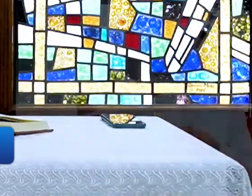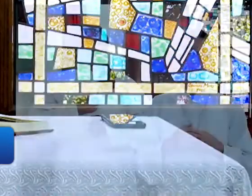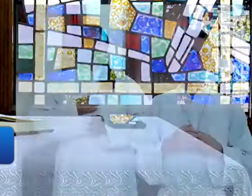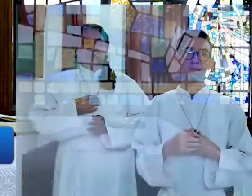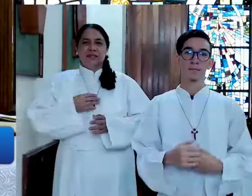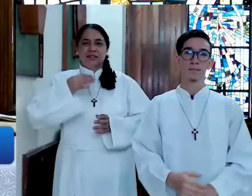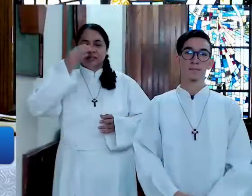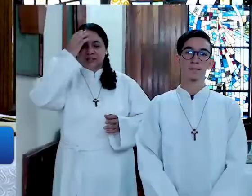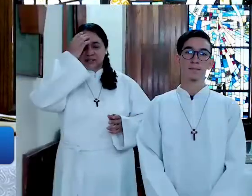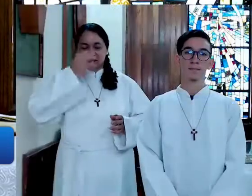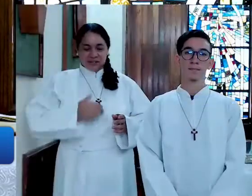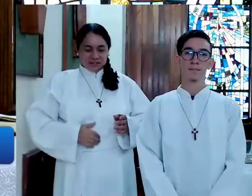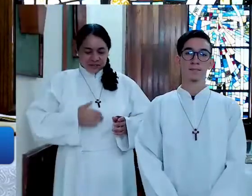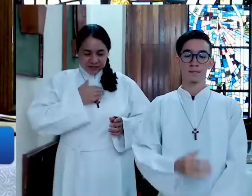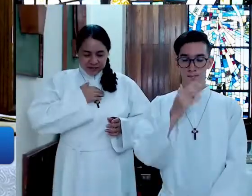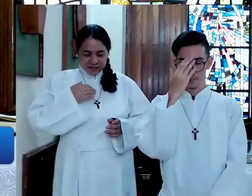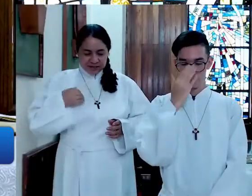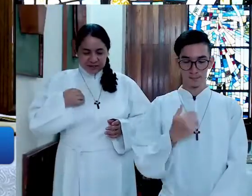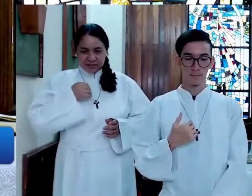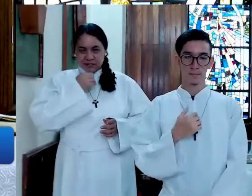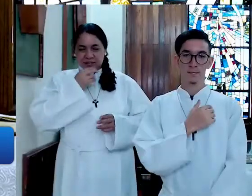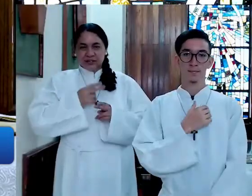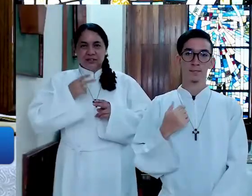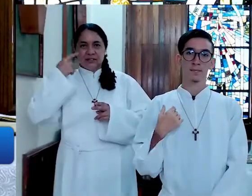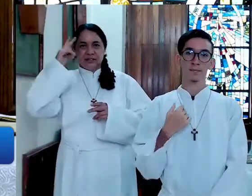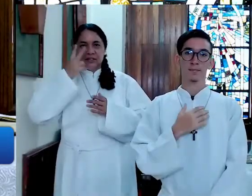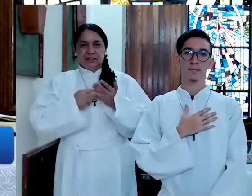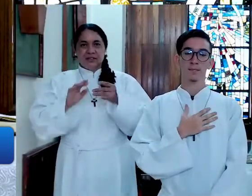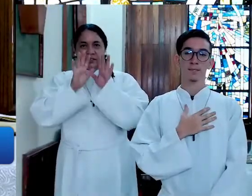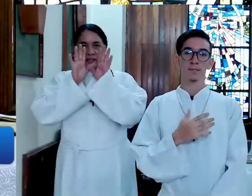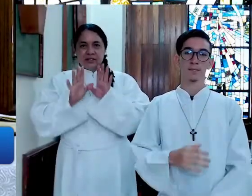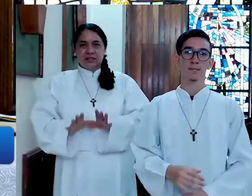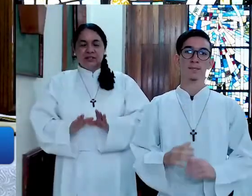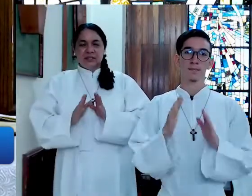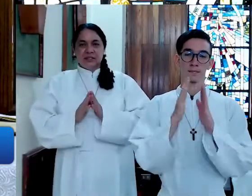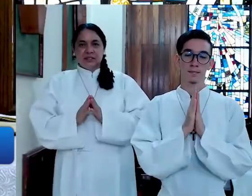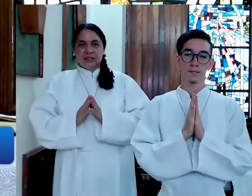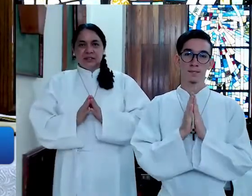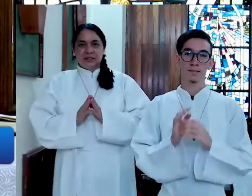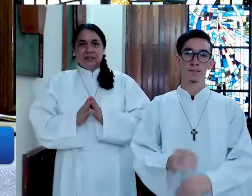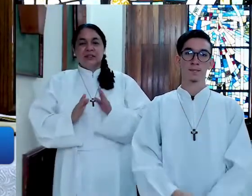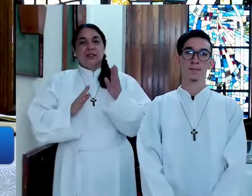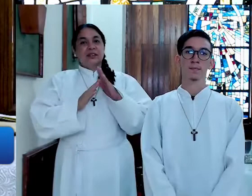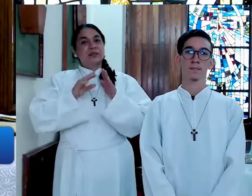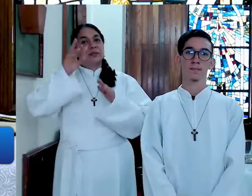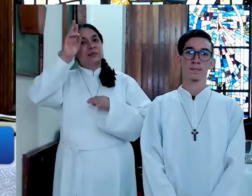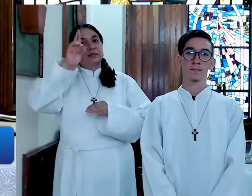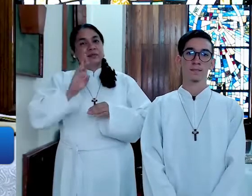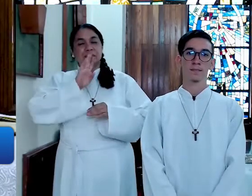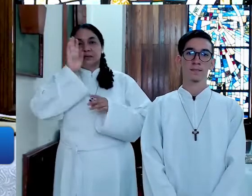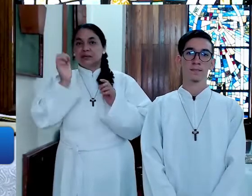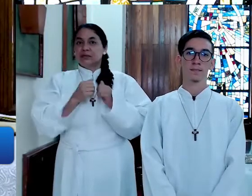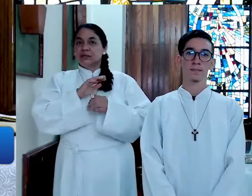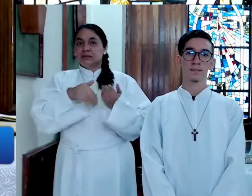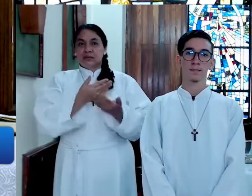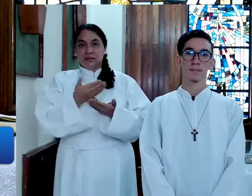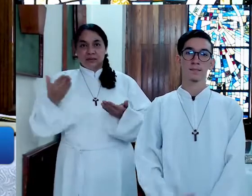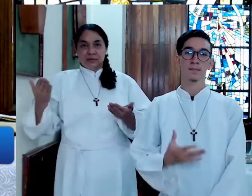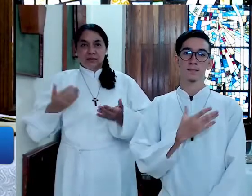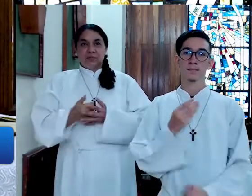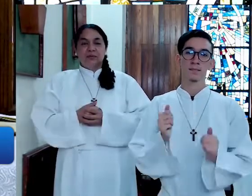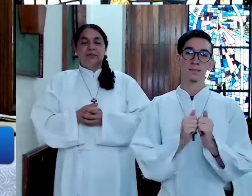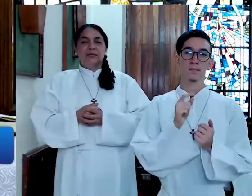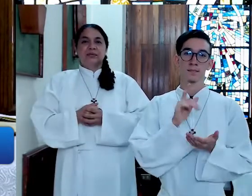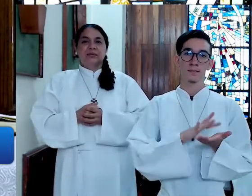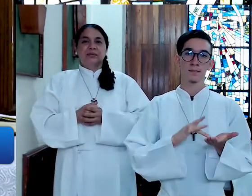En el nombre del Padre, y del Hijo, y del Espíritu Santo. Amén. La paz del Señor esté siempre con ustedes. Y